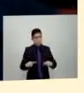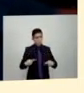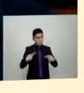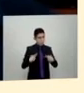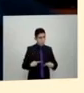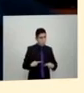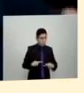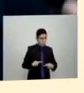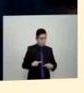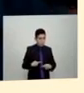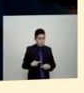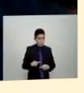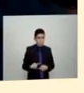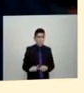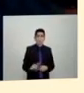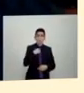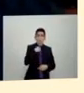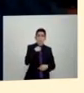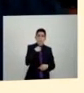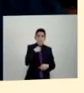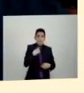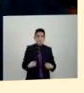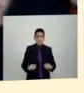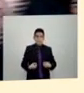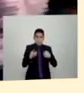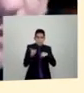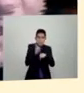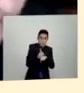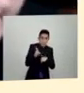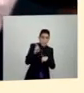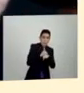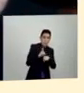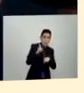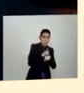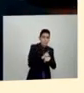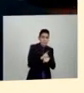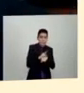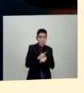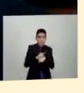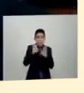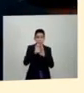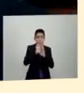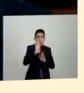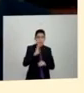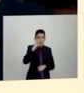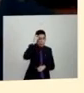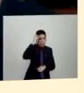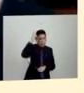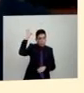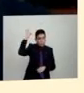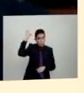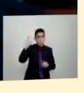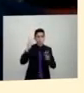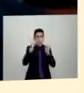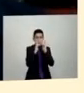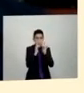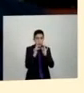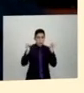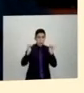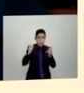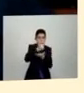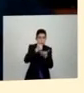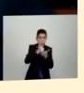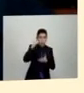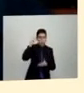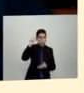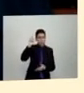sobreviviendo al día. Es decir, el sueño de París chocó para mí con el sueño. O sea, como con la búsqueda de esa inmigración,